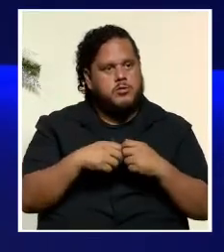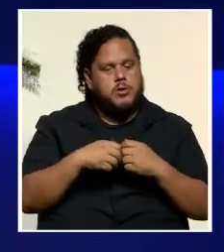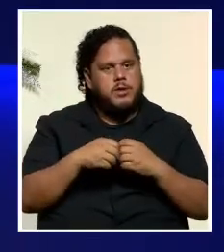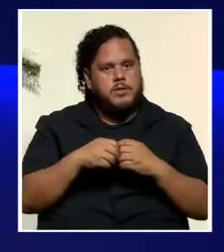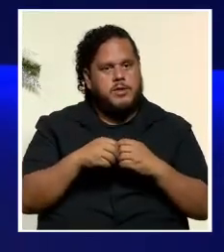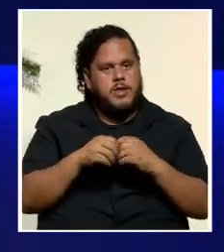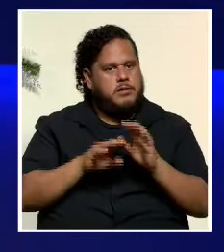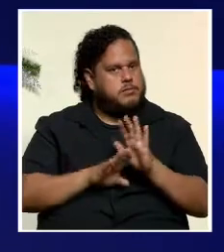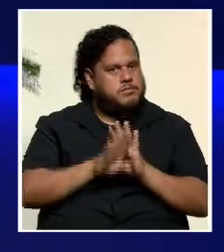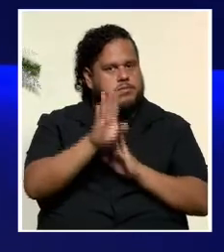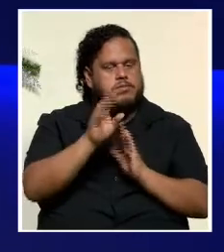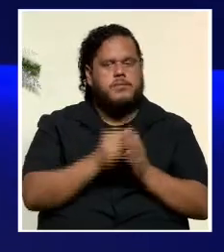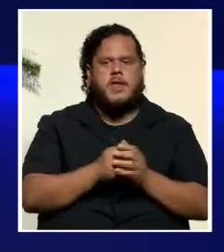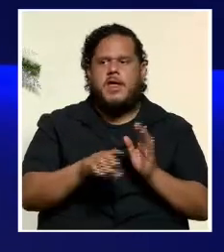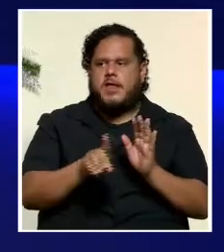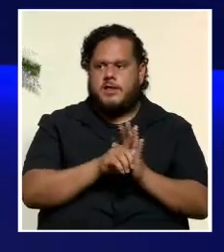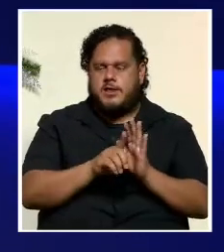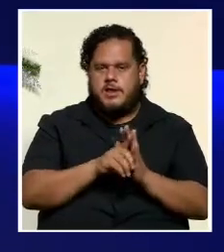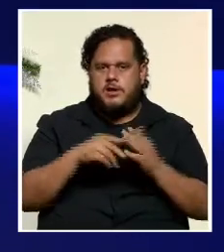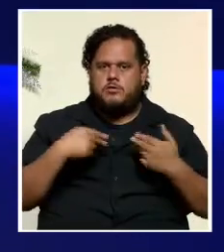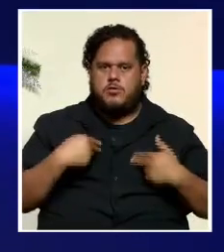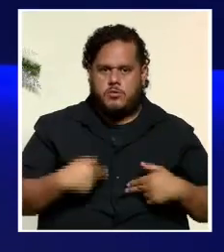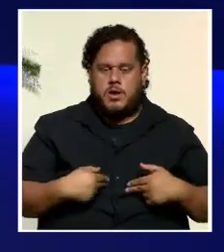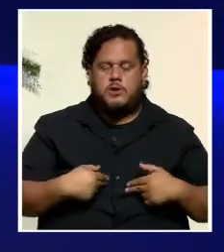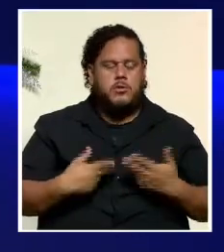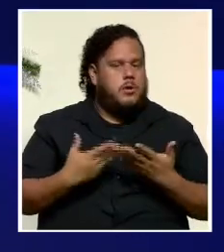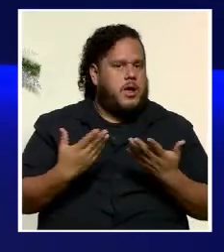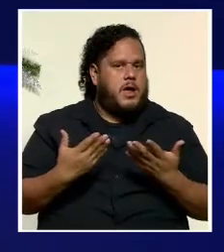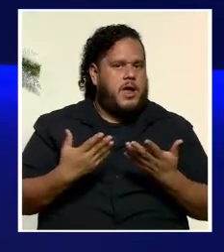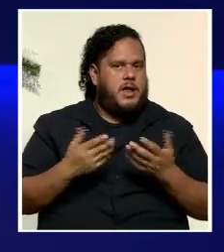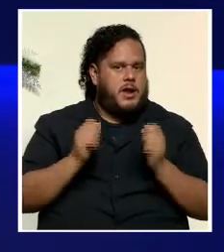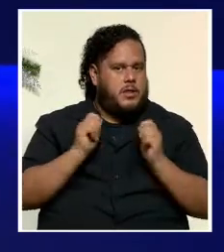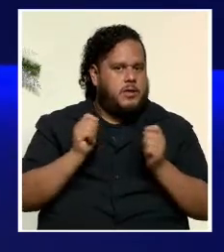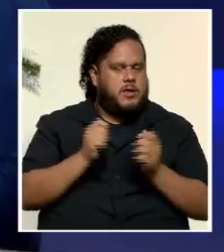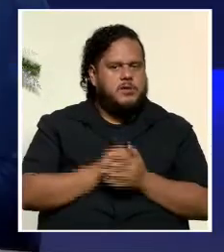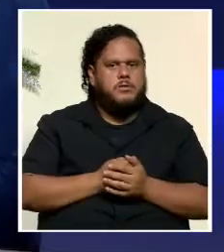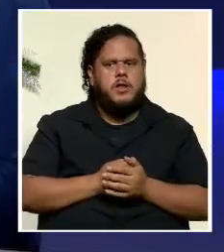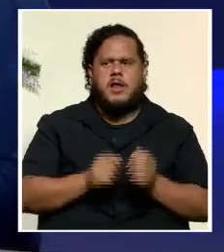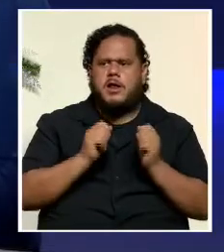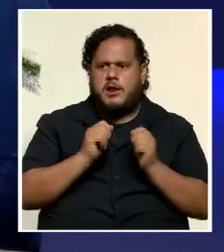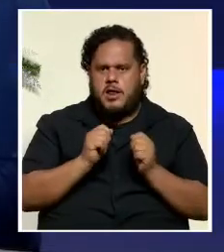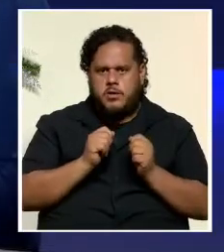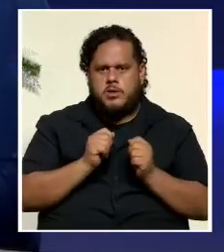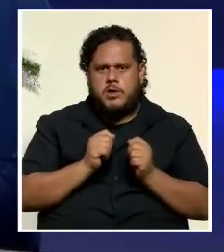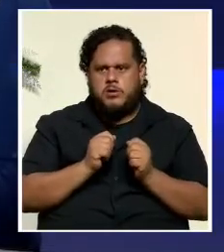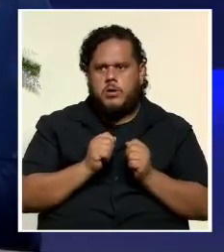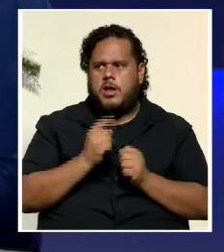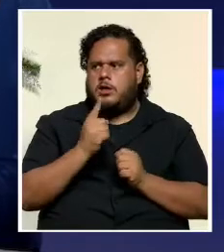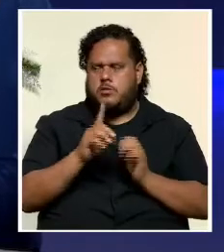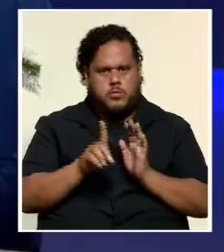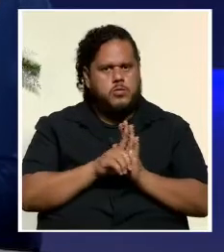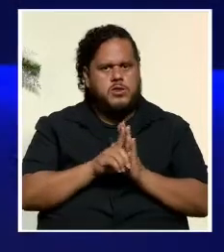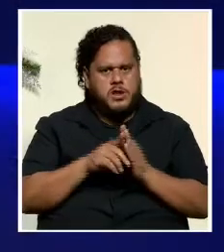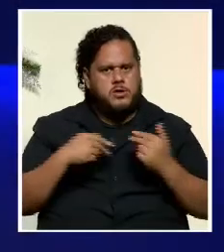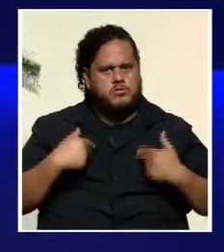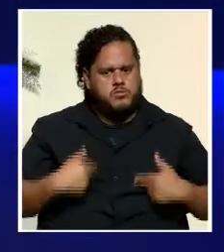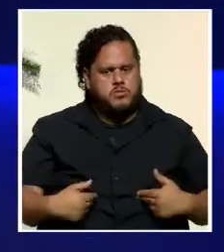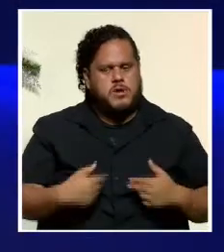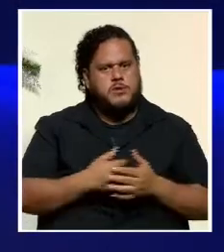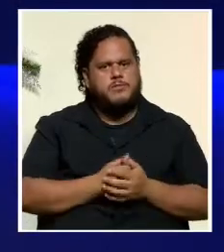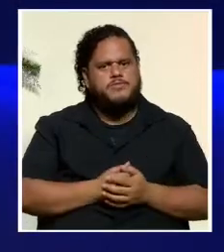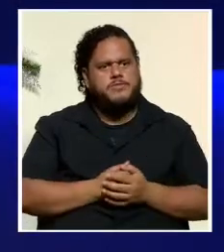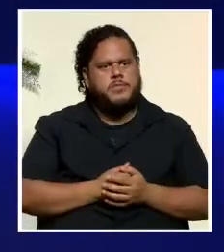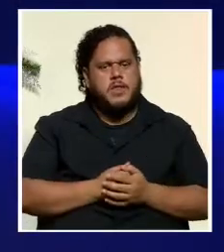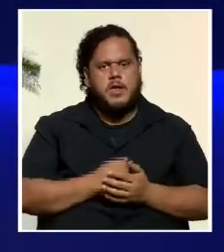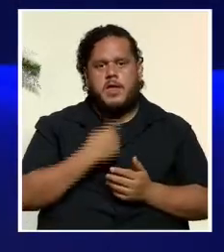dispararon. Es el derecho humano a la educación. La educación está consagrada como un derecho humano. Según